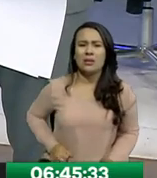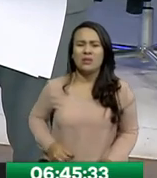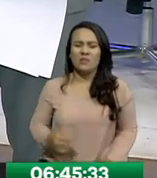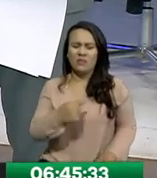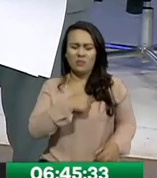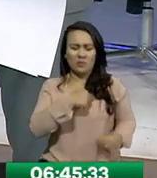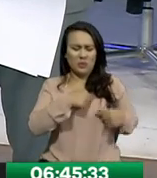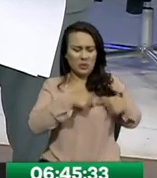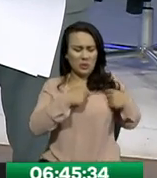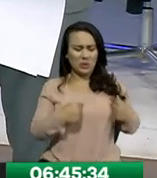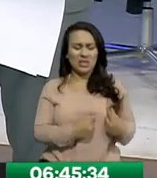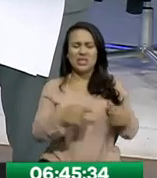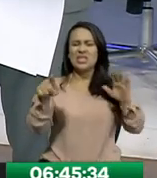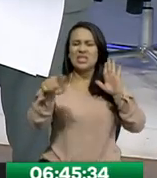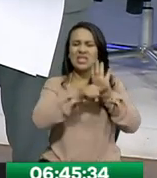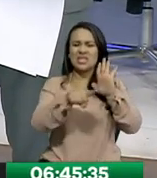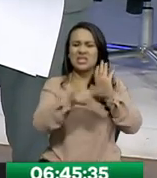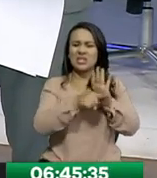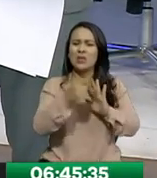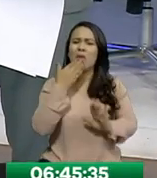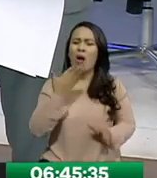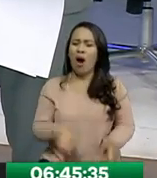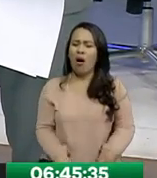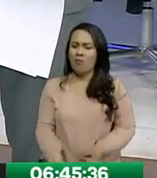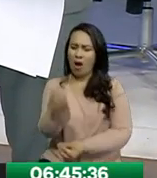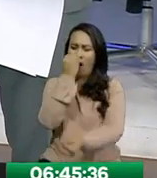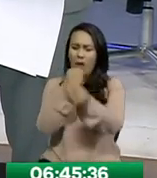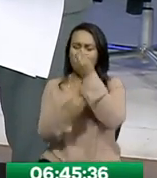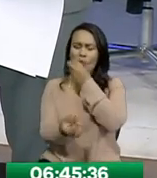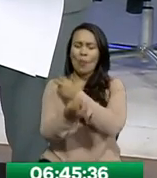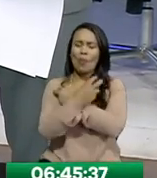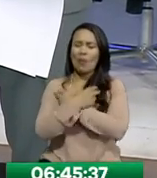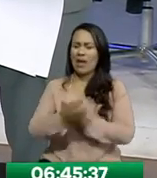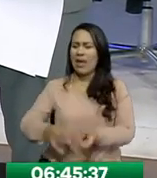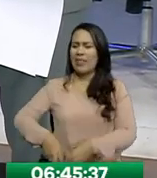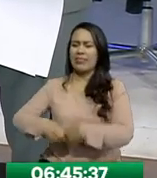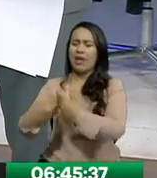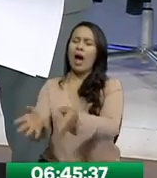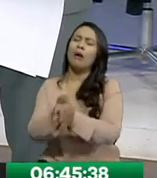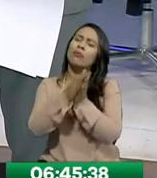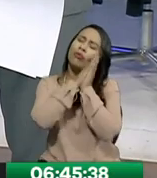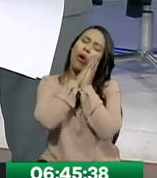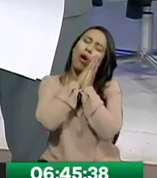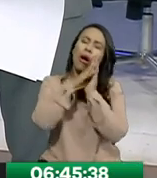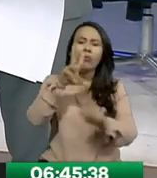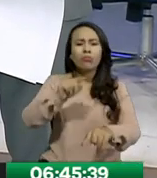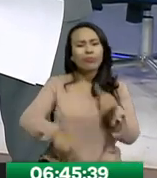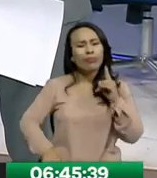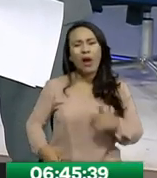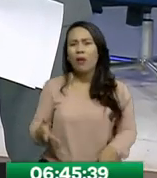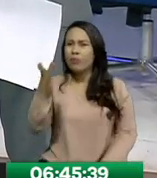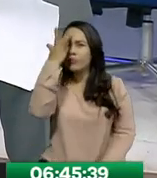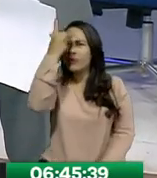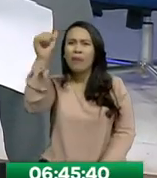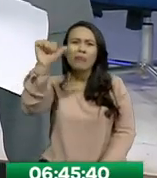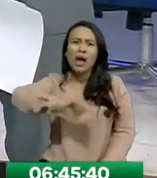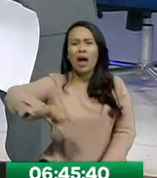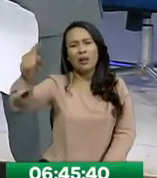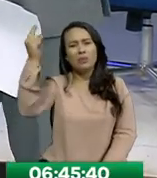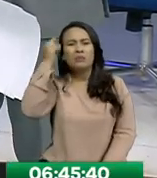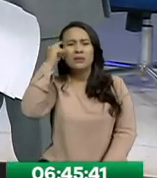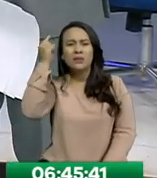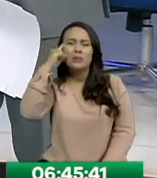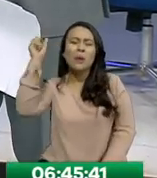alma envenenada y ojalá no puedan descansar y dormir en paz, pues en sus conciencias